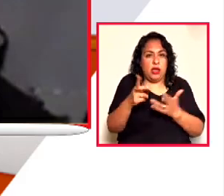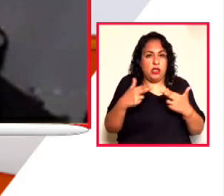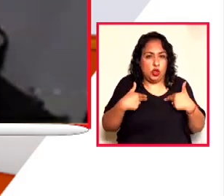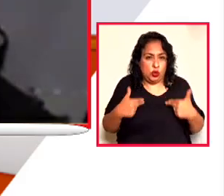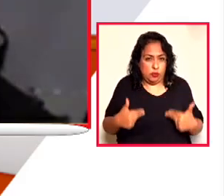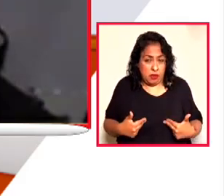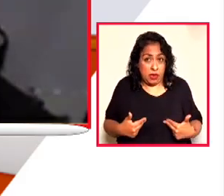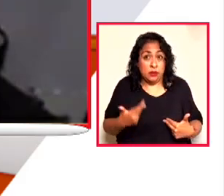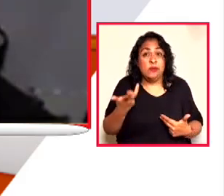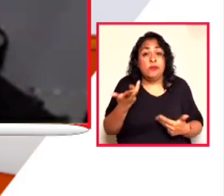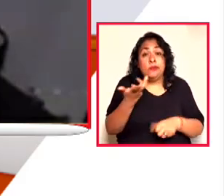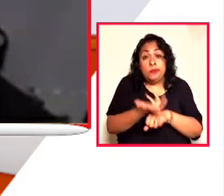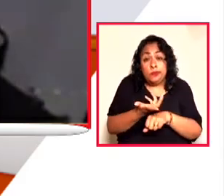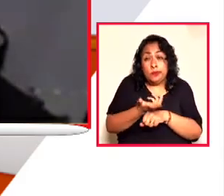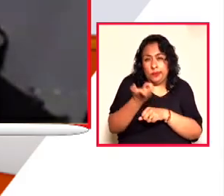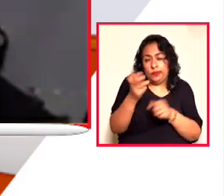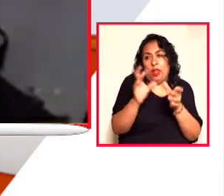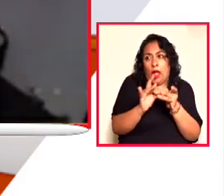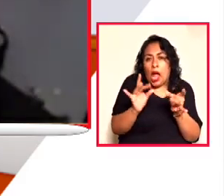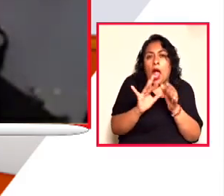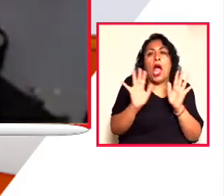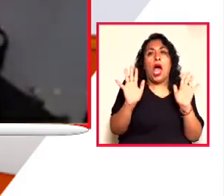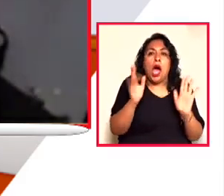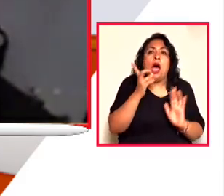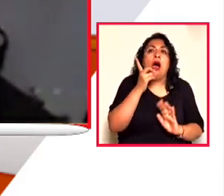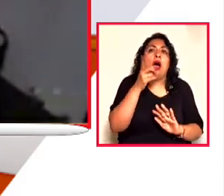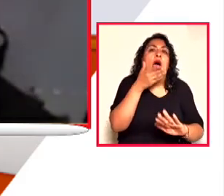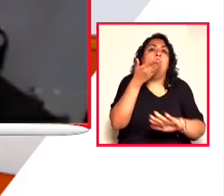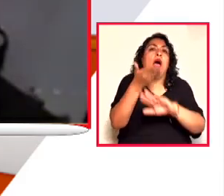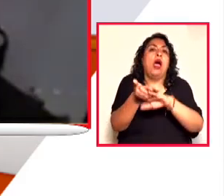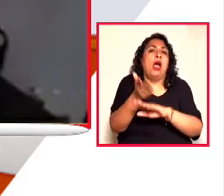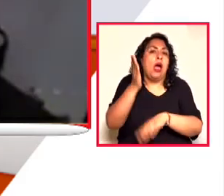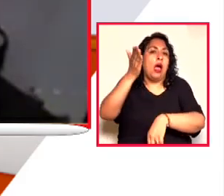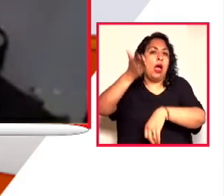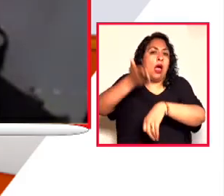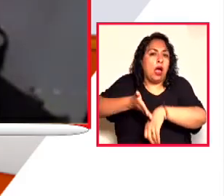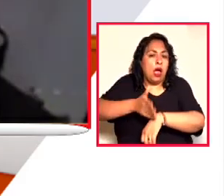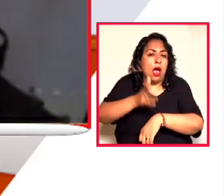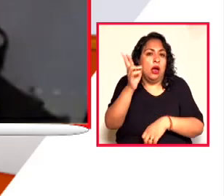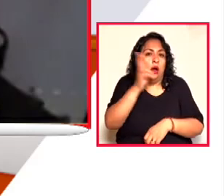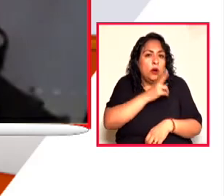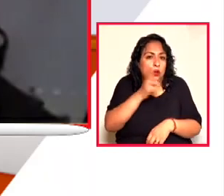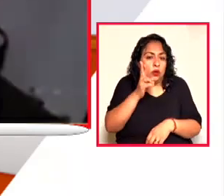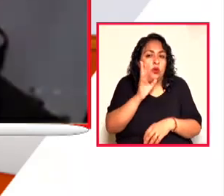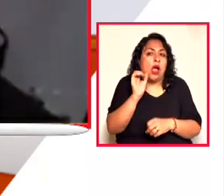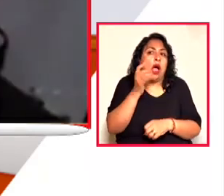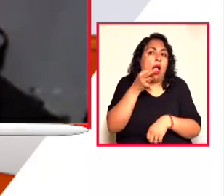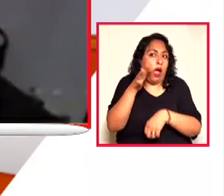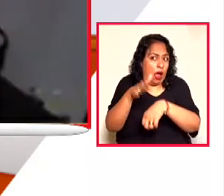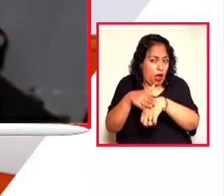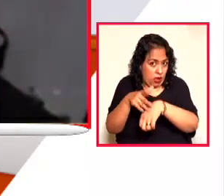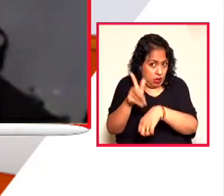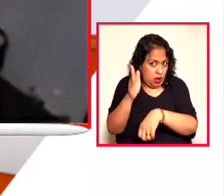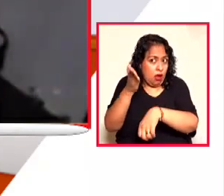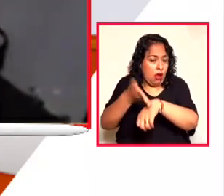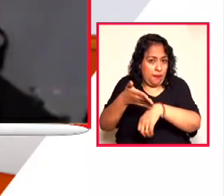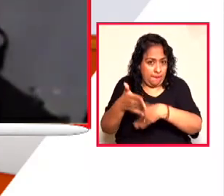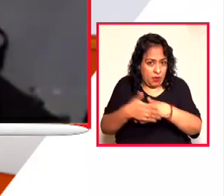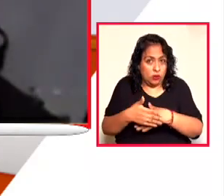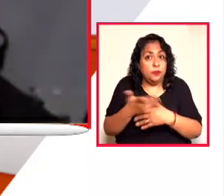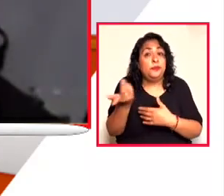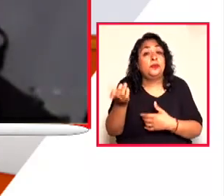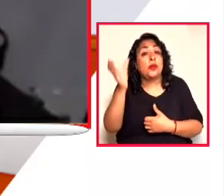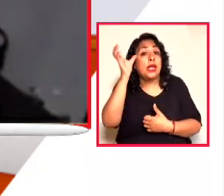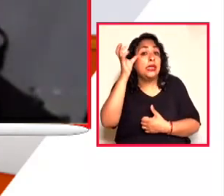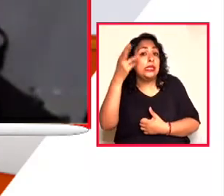este argumento, se dispone a imponer sanciones a Rusia o amenaza en hacerlo. Mientras que con China